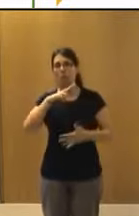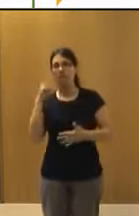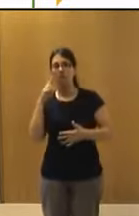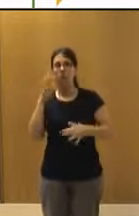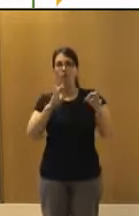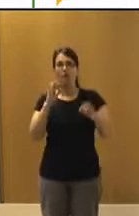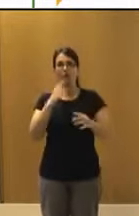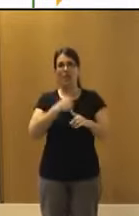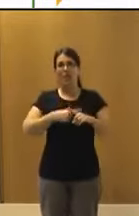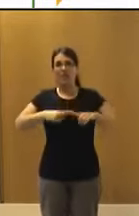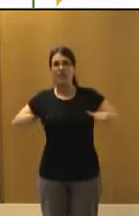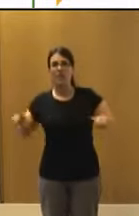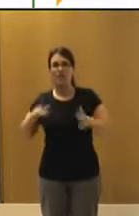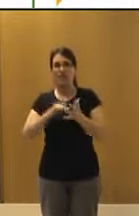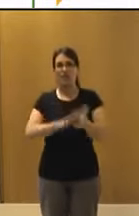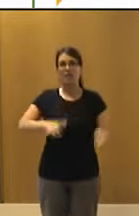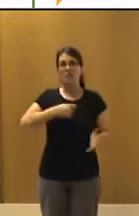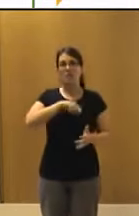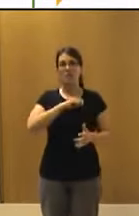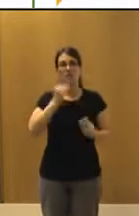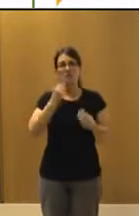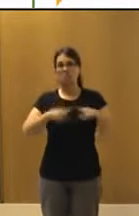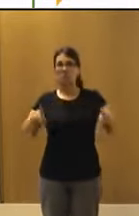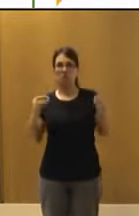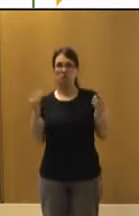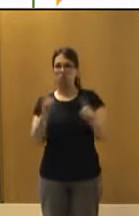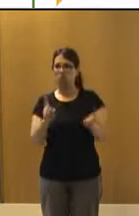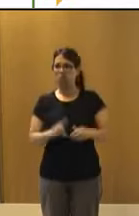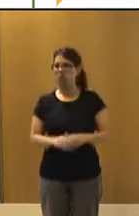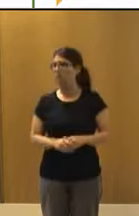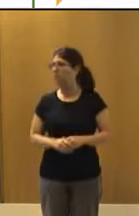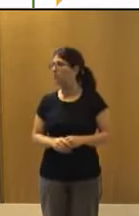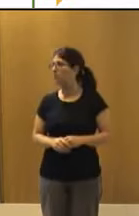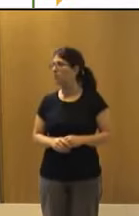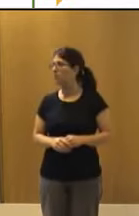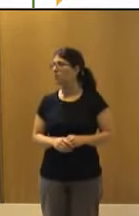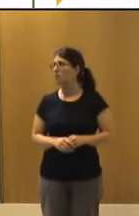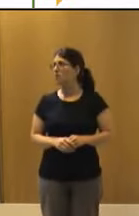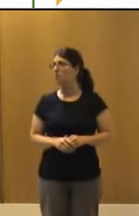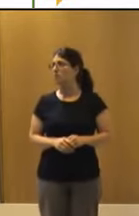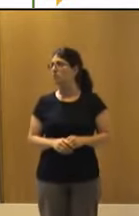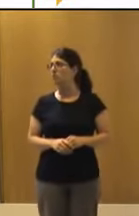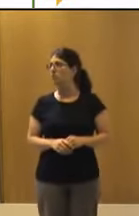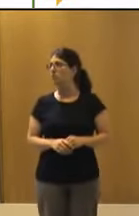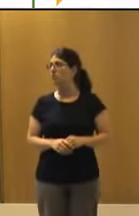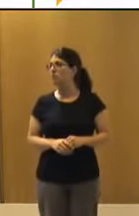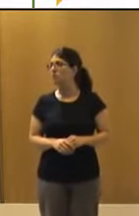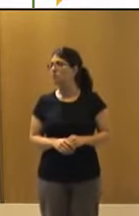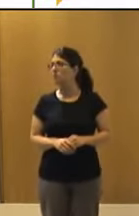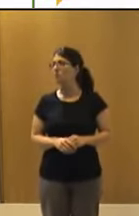Barcelona no son mucho más grandes de un porcentaje que puede ser la población española. Y también los dos se pueden entender porque